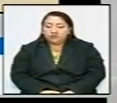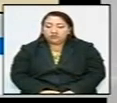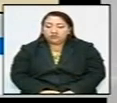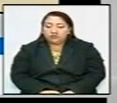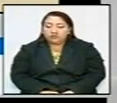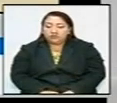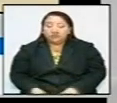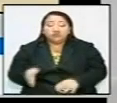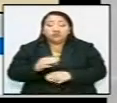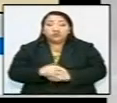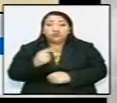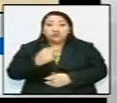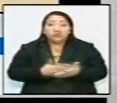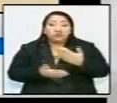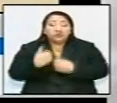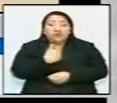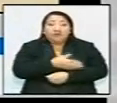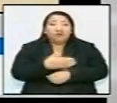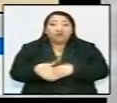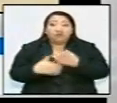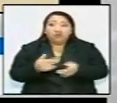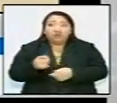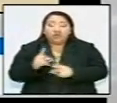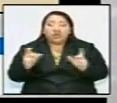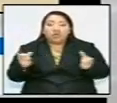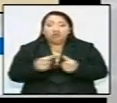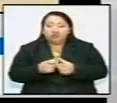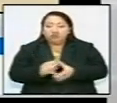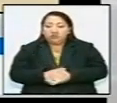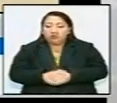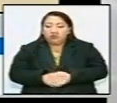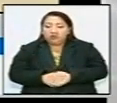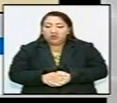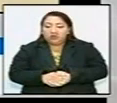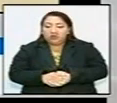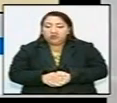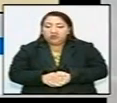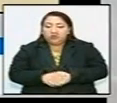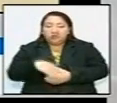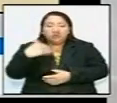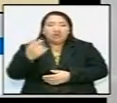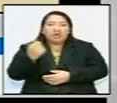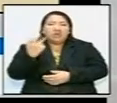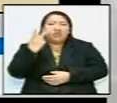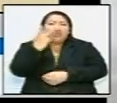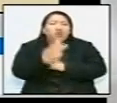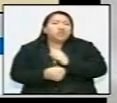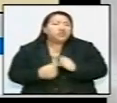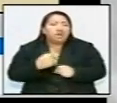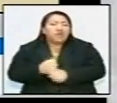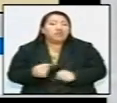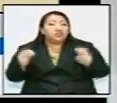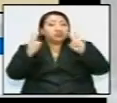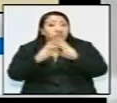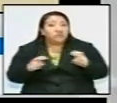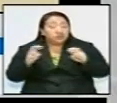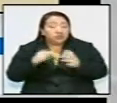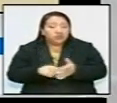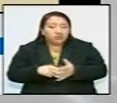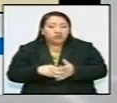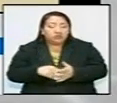Sobre el supuesto tráfico de influencia, la Comisión, después de casi 2 años de